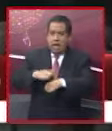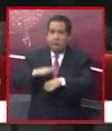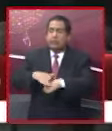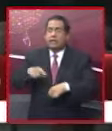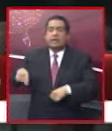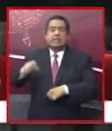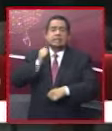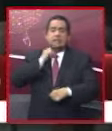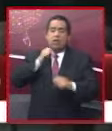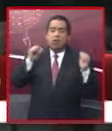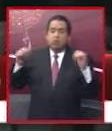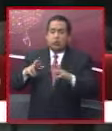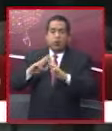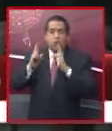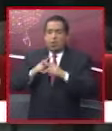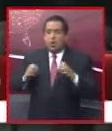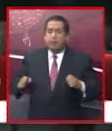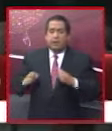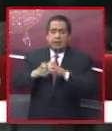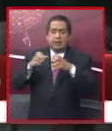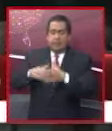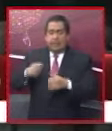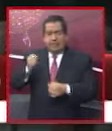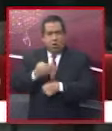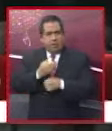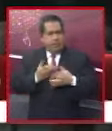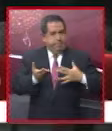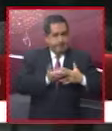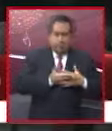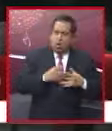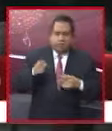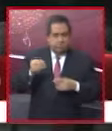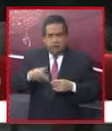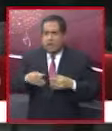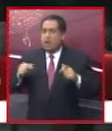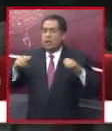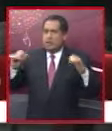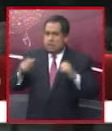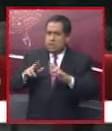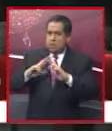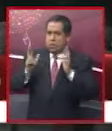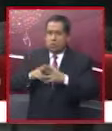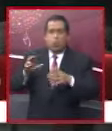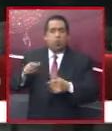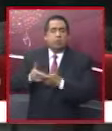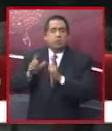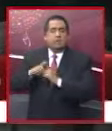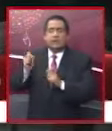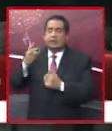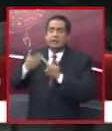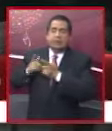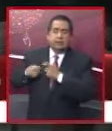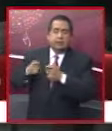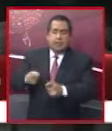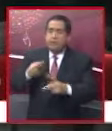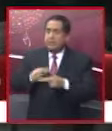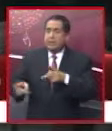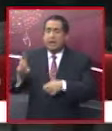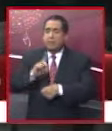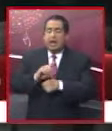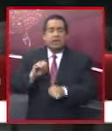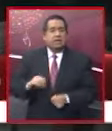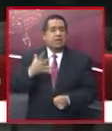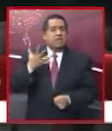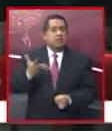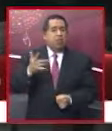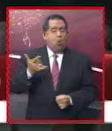la República a celebrar sesiones extraordinarias durante el actual receso del primer año de ejercicio de la 63ª legislatura a partir del 5 de julio